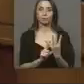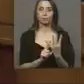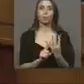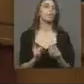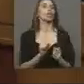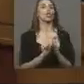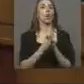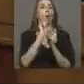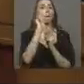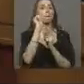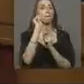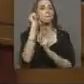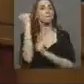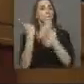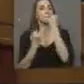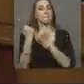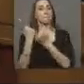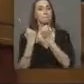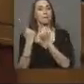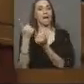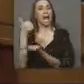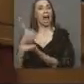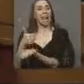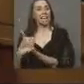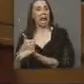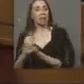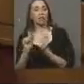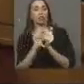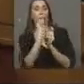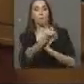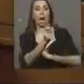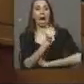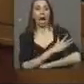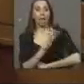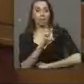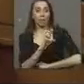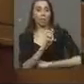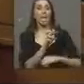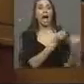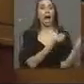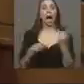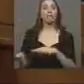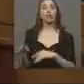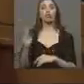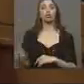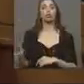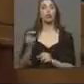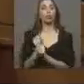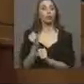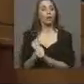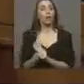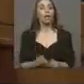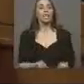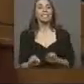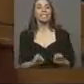pago de cotizaciones por parte de la autoridad alcaldicia constituye notable abandono. Pero ¿sabe cuál es el problema? Que la gestión la